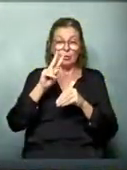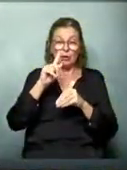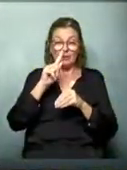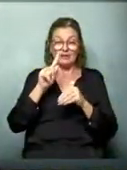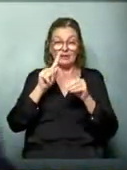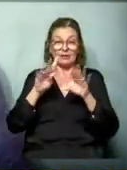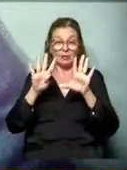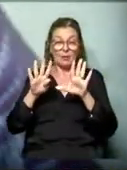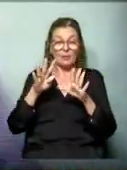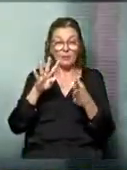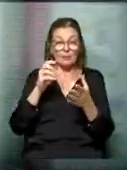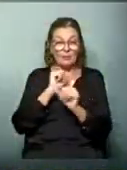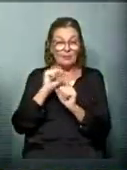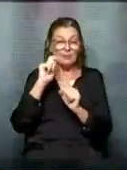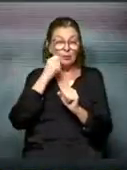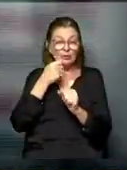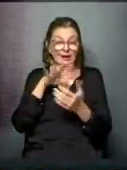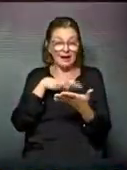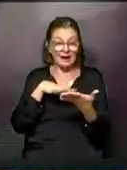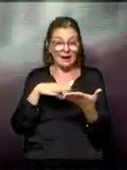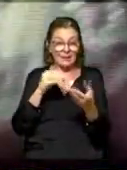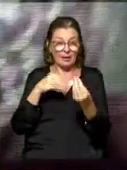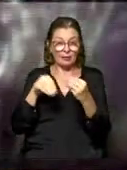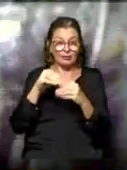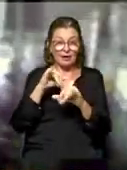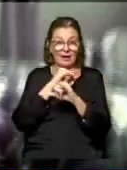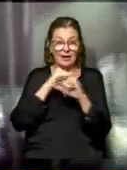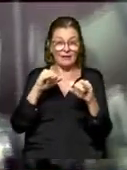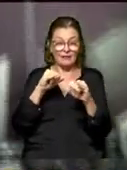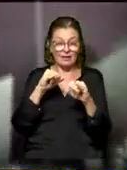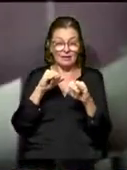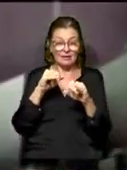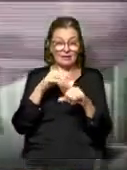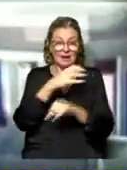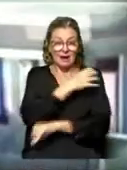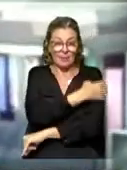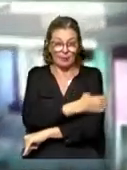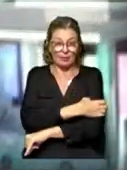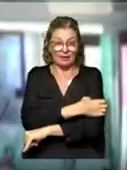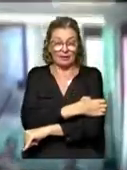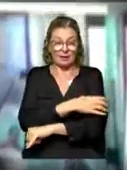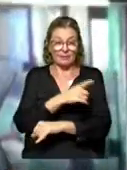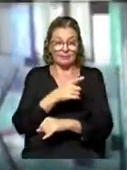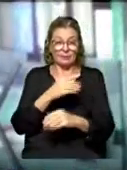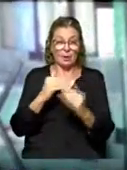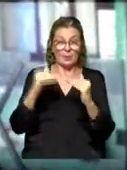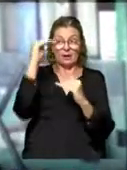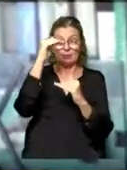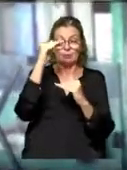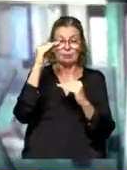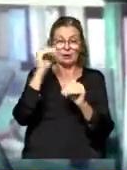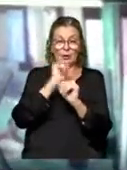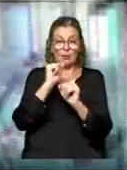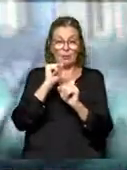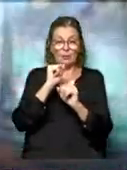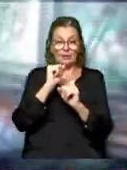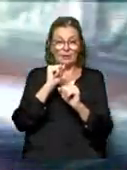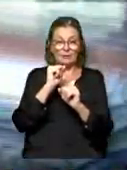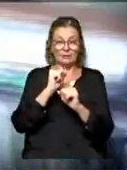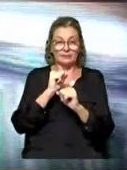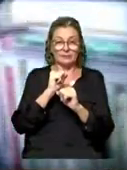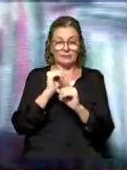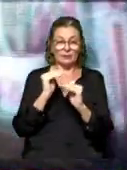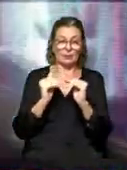leer más cosas, por ejemplo, mira, El fin de la pobreza, ese libro ahí. Ajá. Por mi altura te podrás jugar,